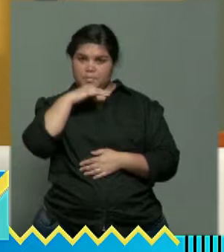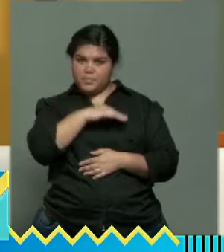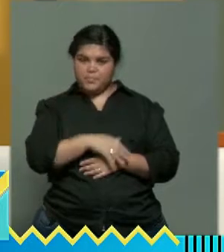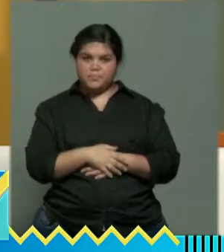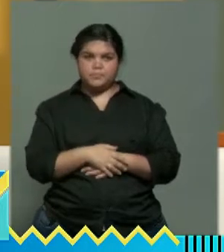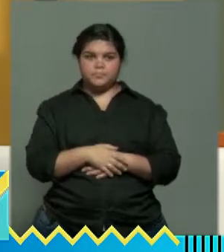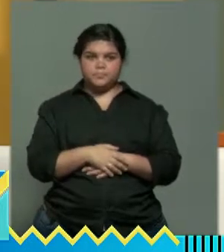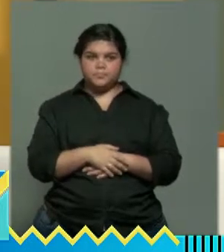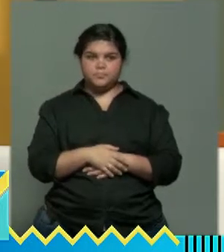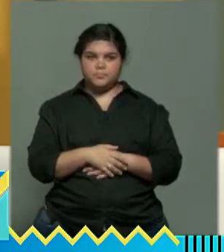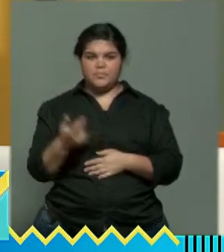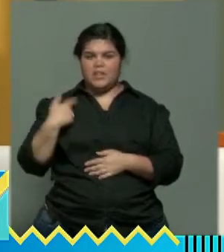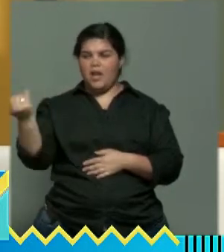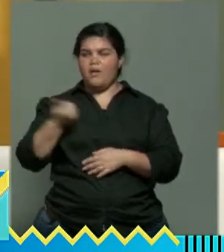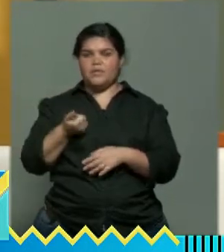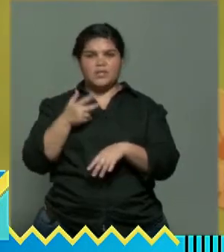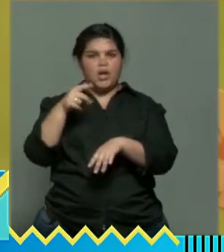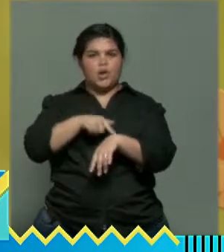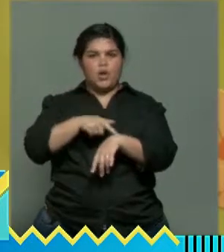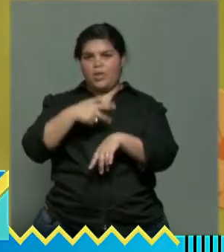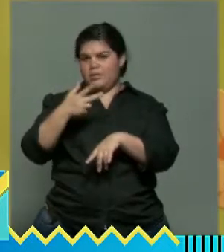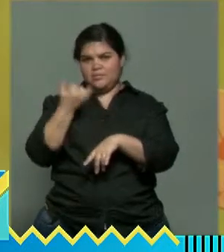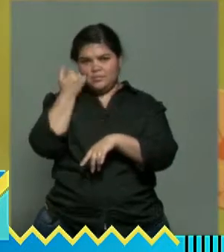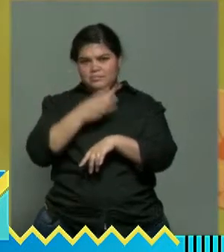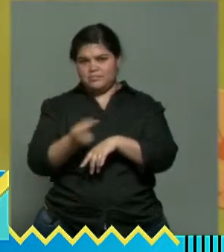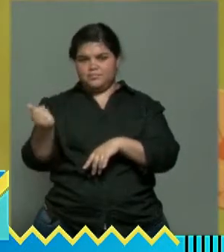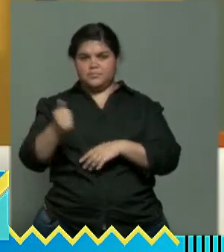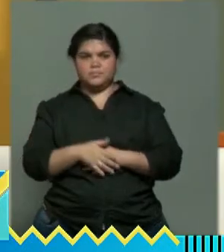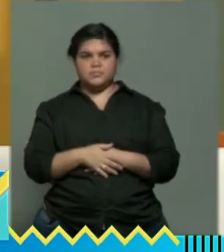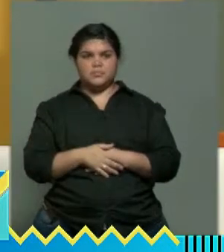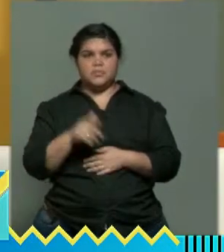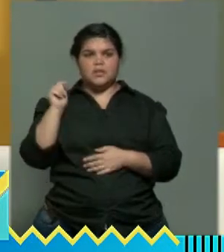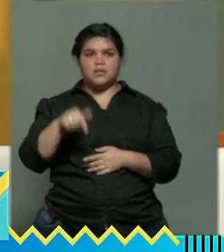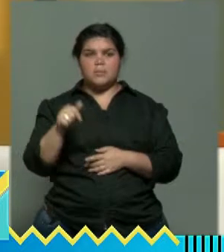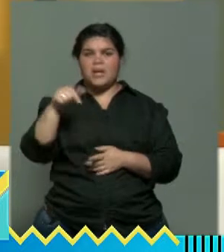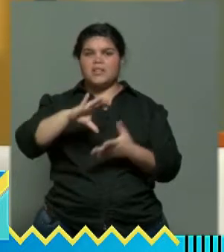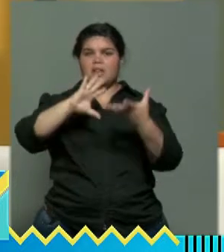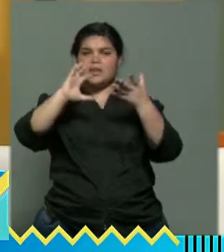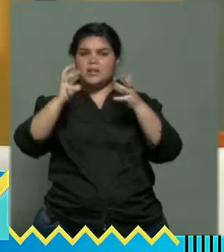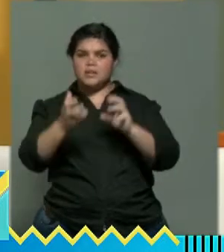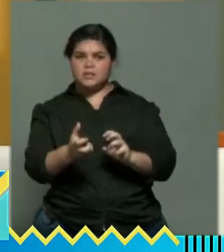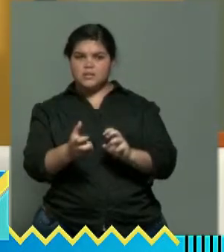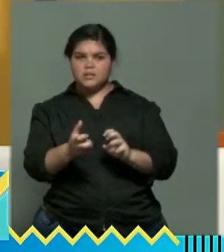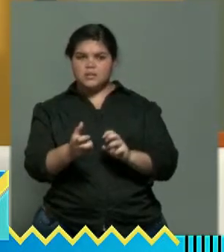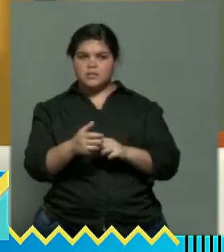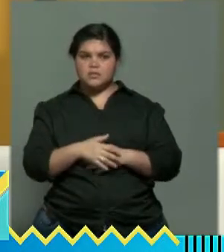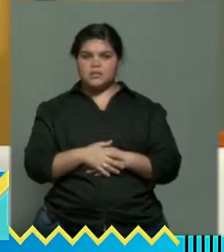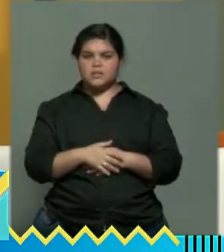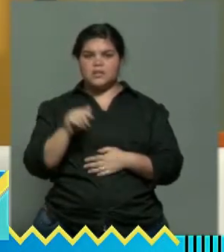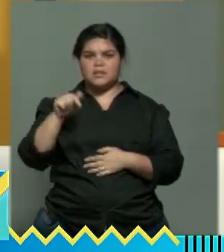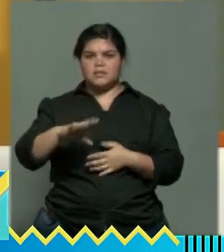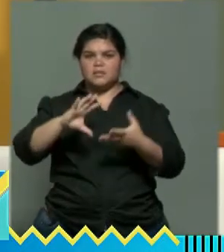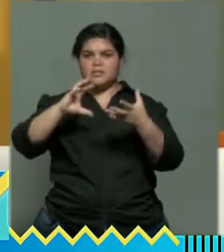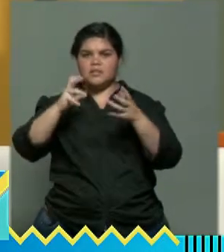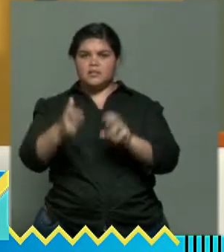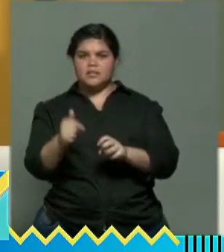tenemos que unirnos en una cuestión que nos eleve, porque la crisis dirigencial ha sido muy grande. Y la crisis dirigencial de Mendoza en el sector